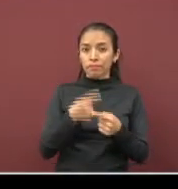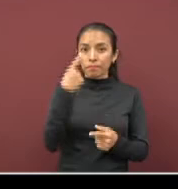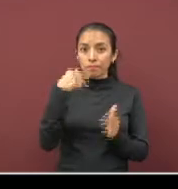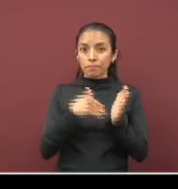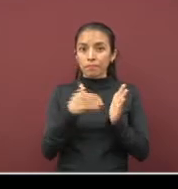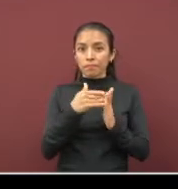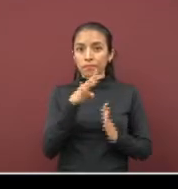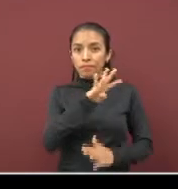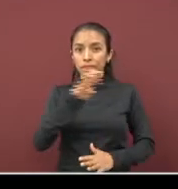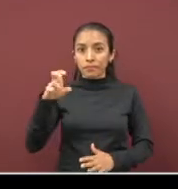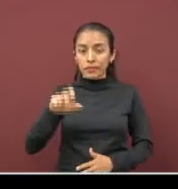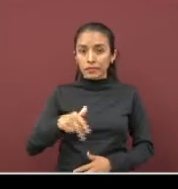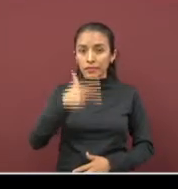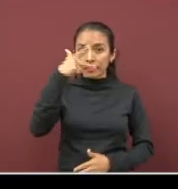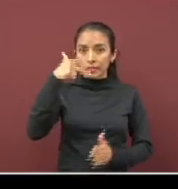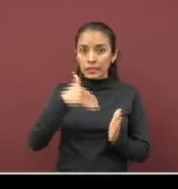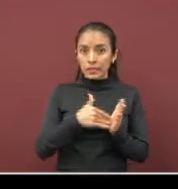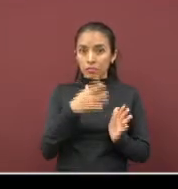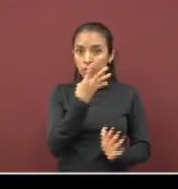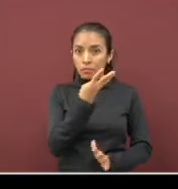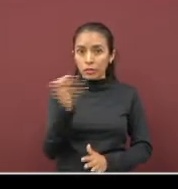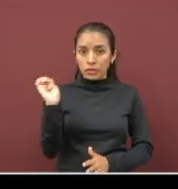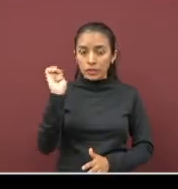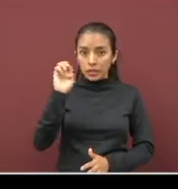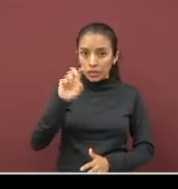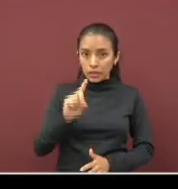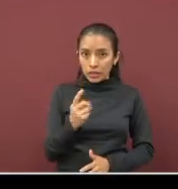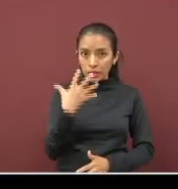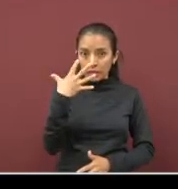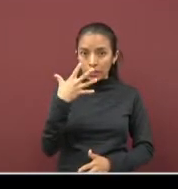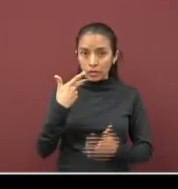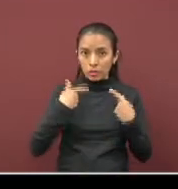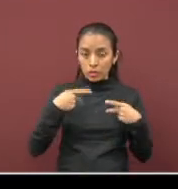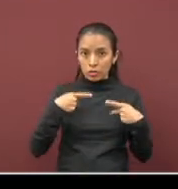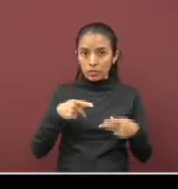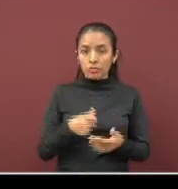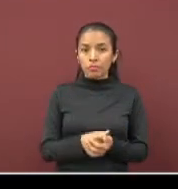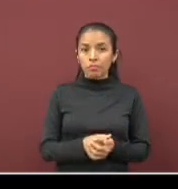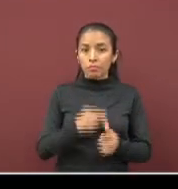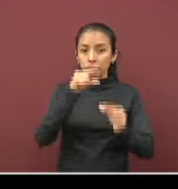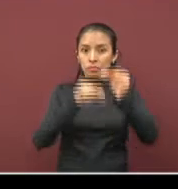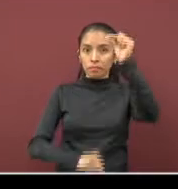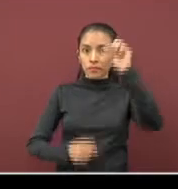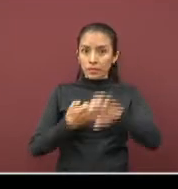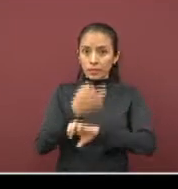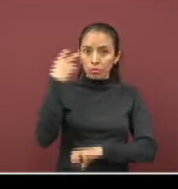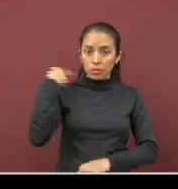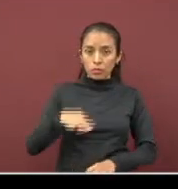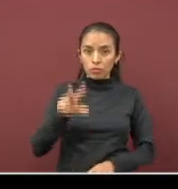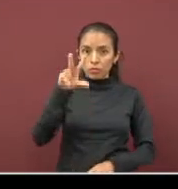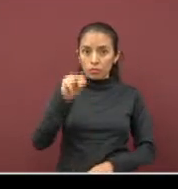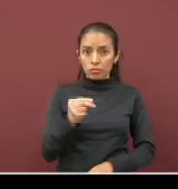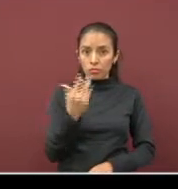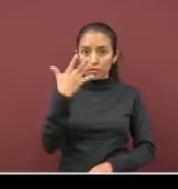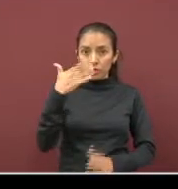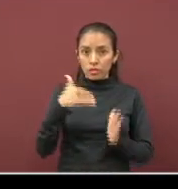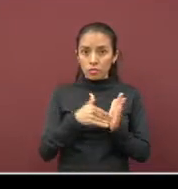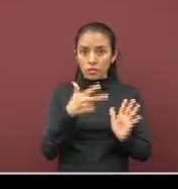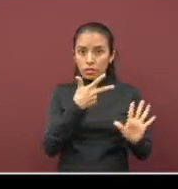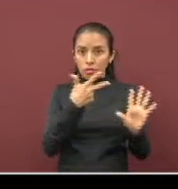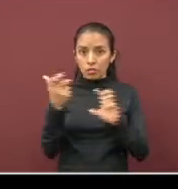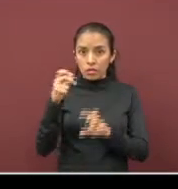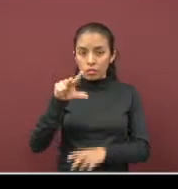millón 413 mil 935 en tanto en el estado suman 85 mil